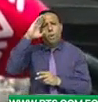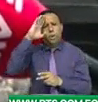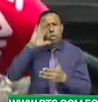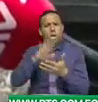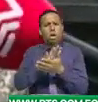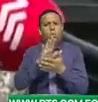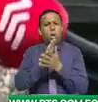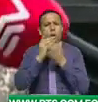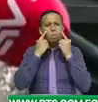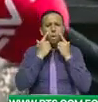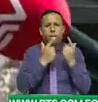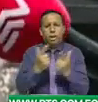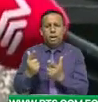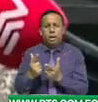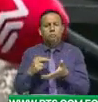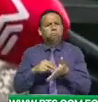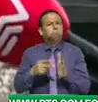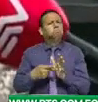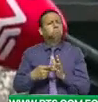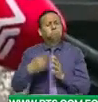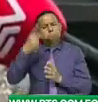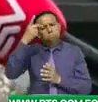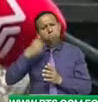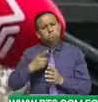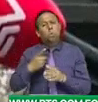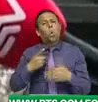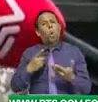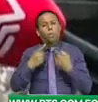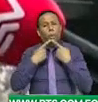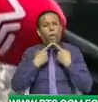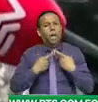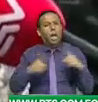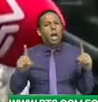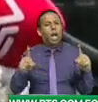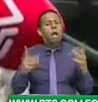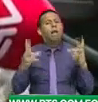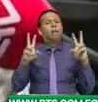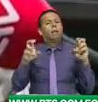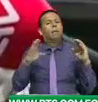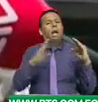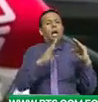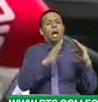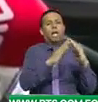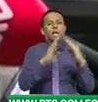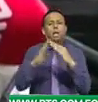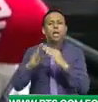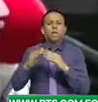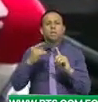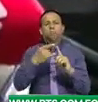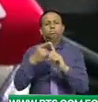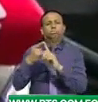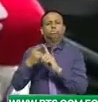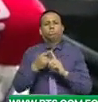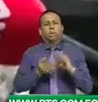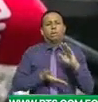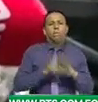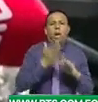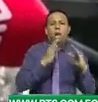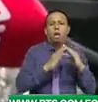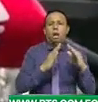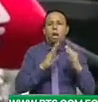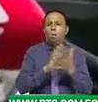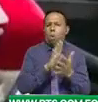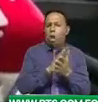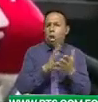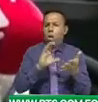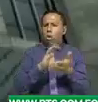alguna decisión de declarar las clases virtuales para que se pueda ir evaluando cada centro educativo y poco a poco que